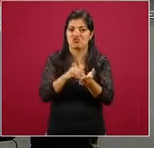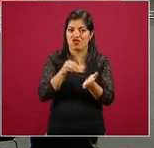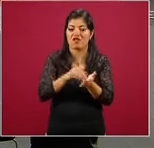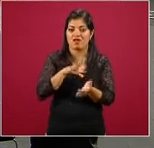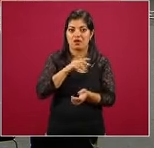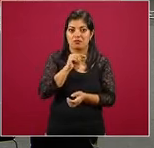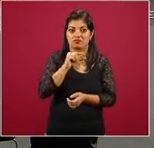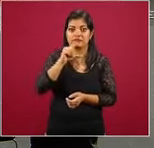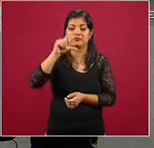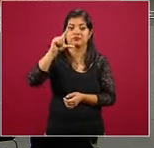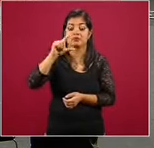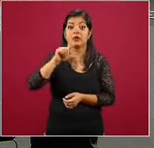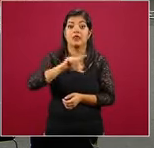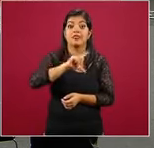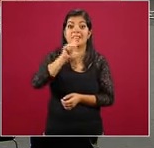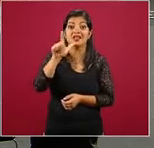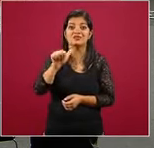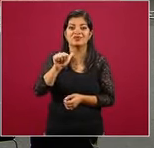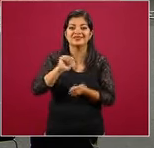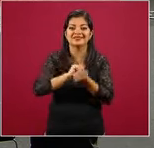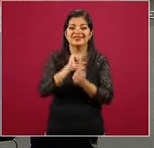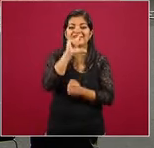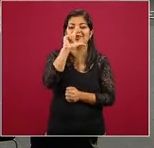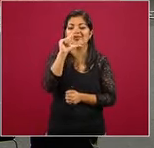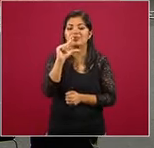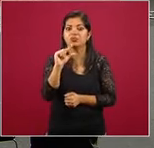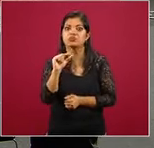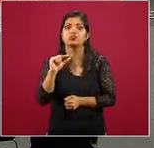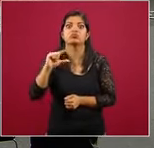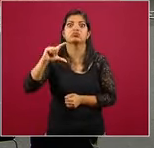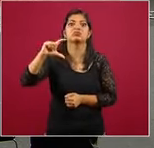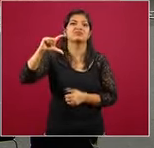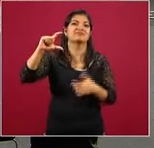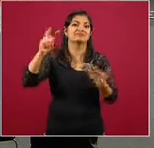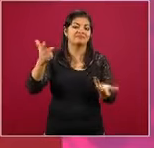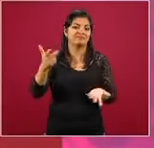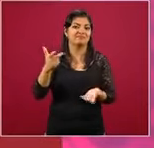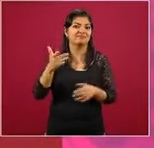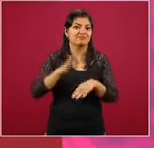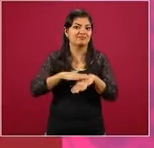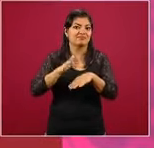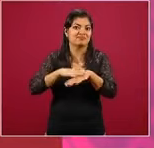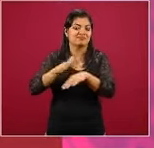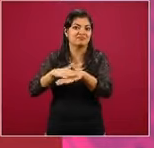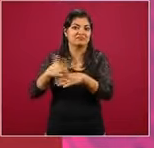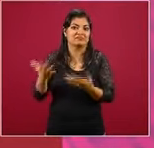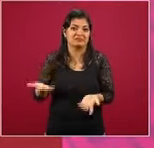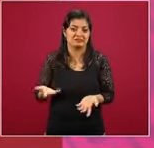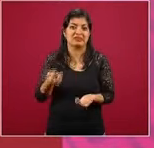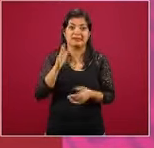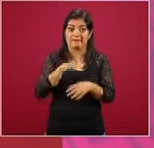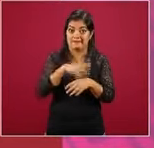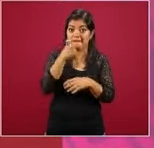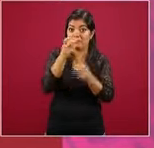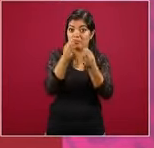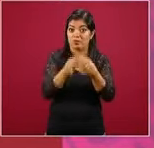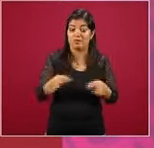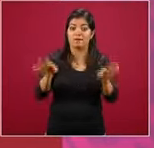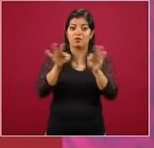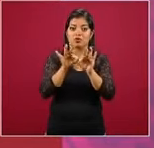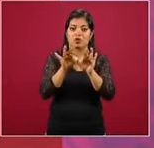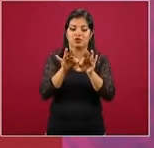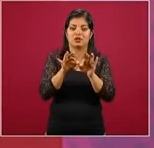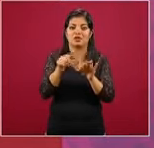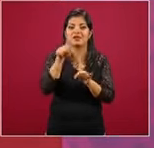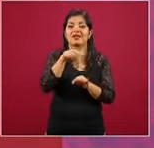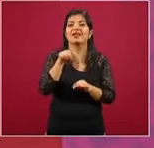ascendentes o inclusive después de haber sido descendentes están nuevamente volviendo a incrementarse. De ahí la importancia de poner